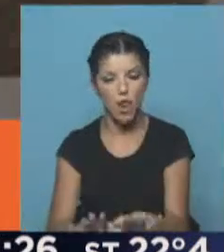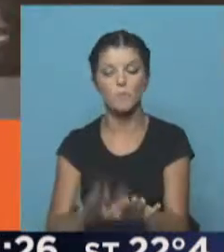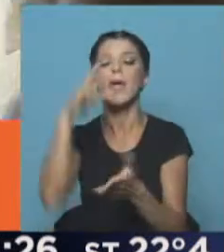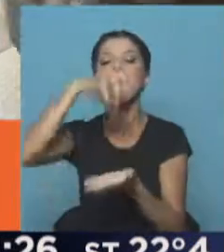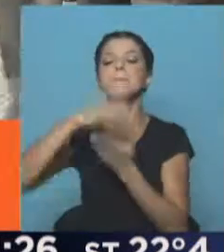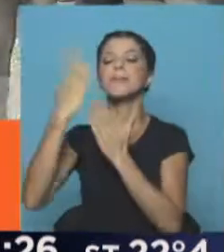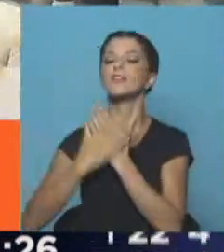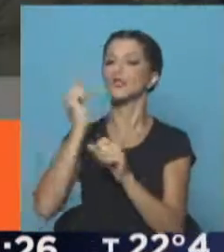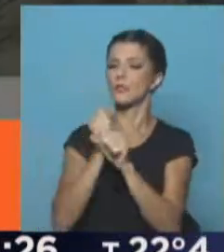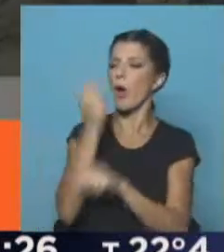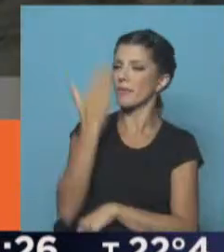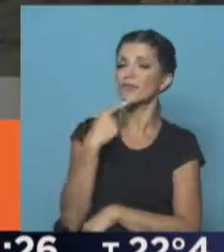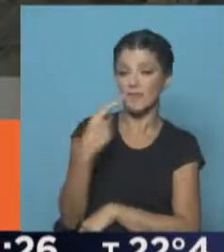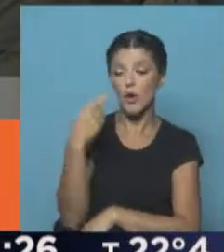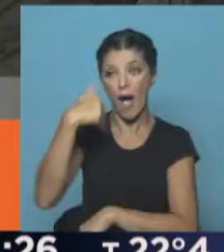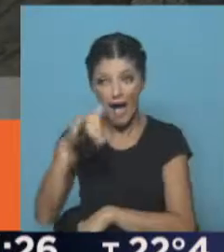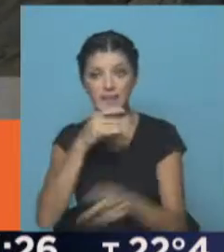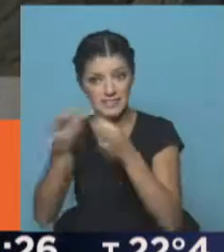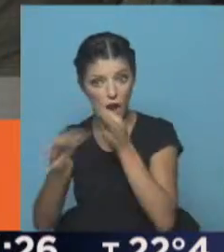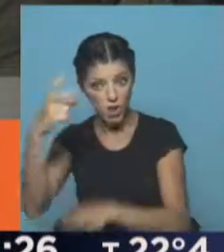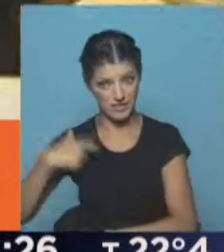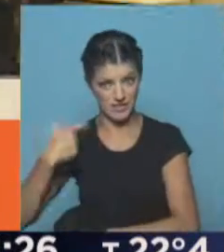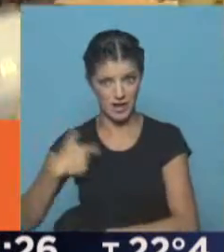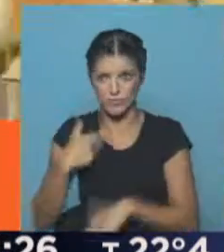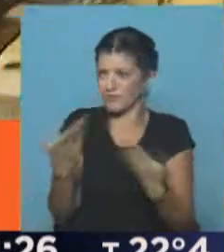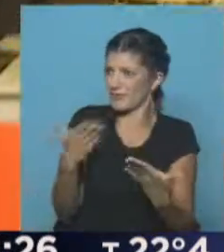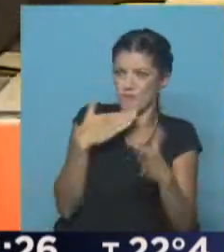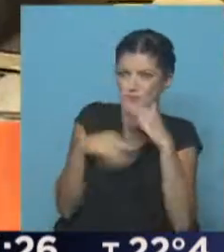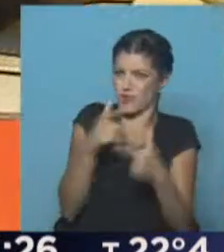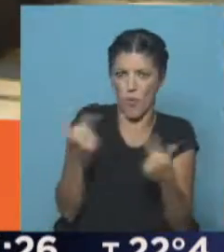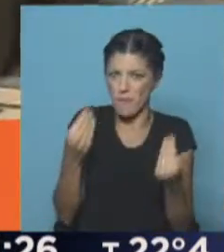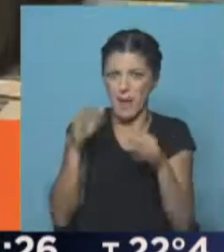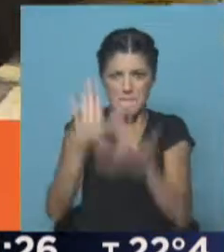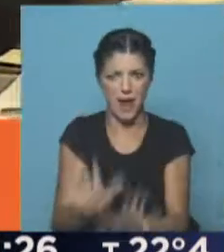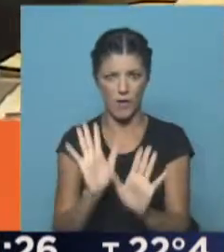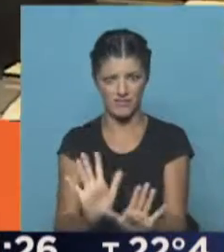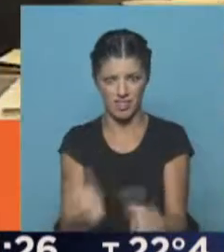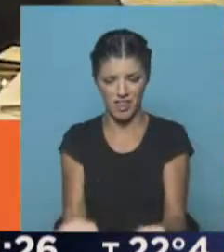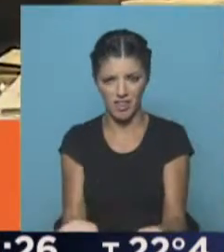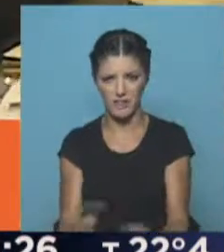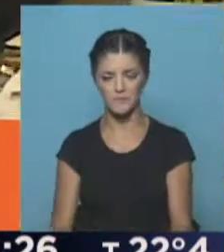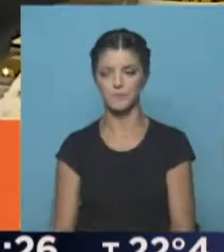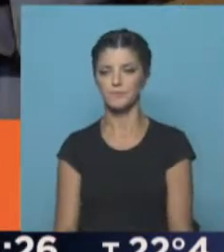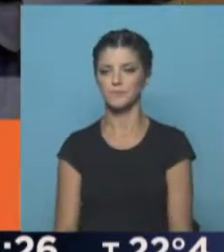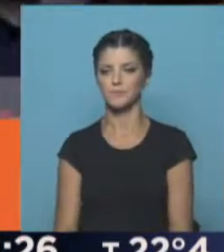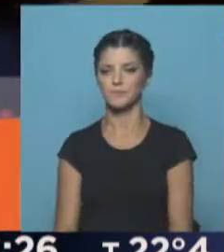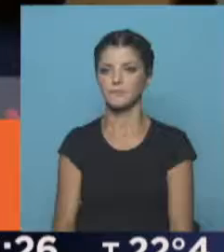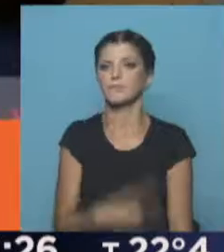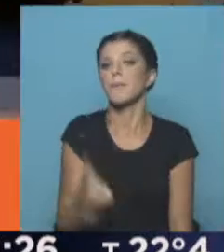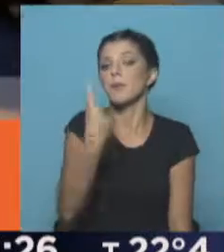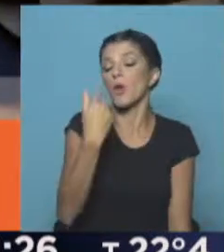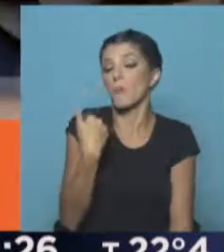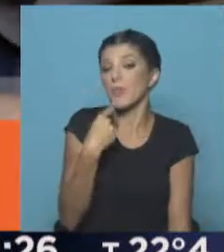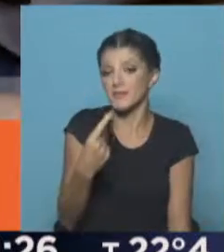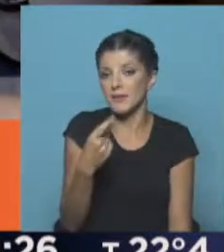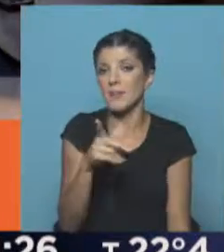hay diálogo abierto con la dirigencia sindical, por lo que no se justifica la medida de fuerza. Lo primero que tenemos para decir es que creemos que hay